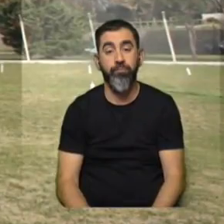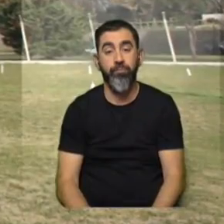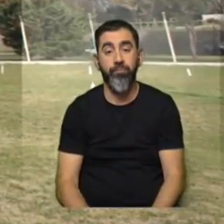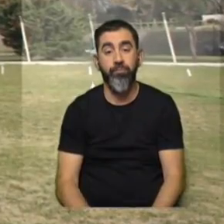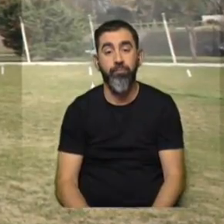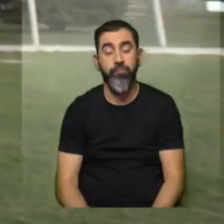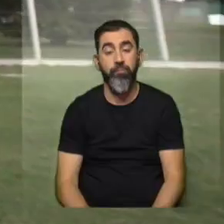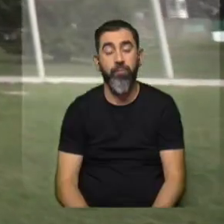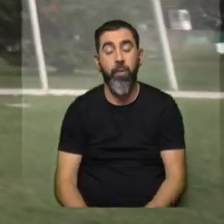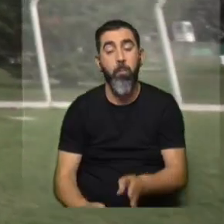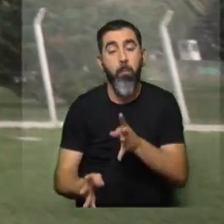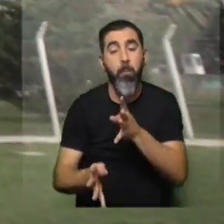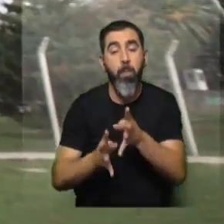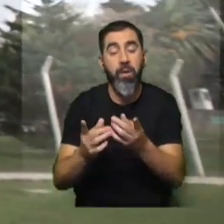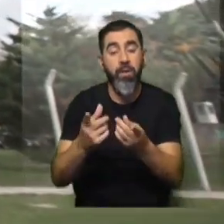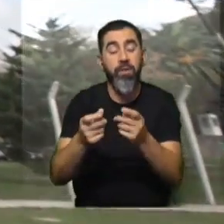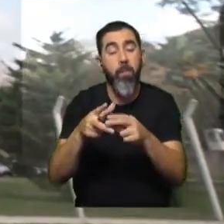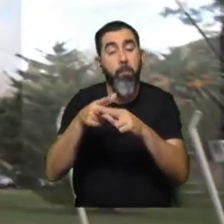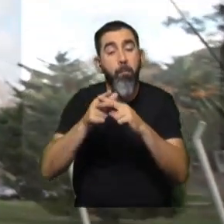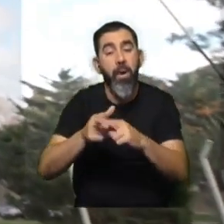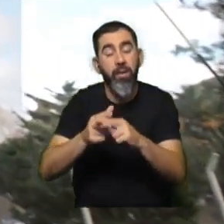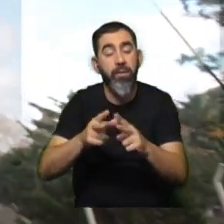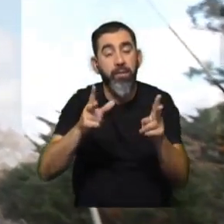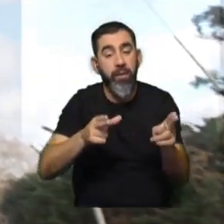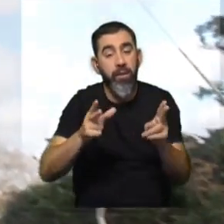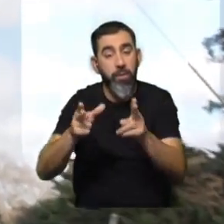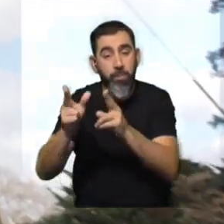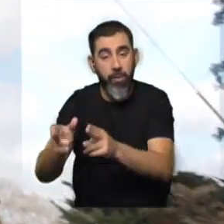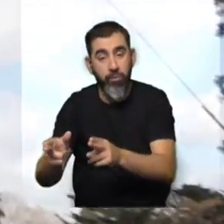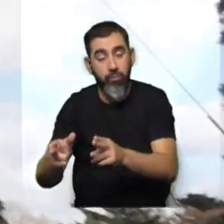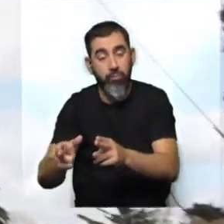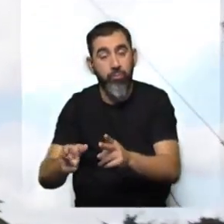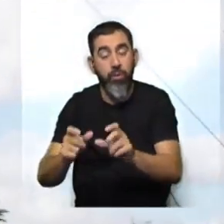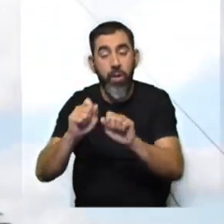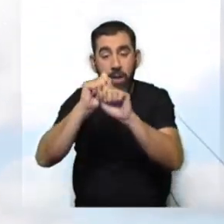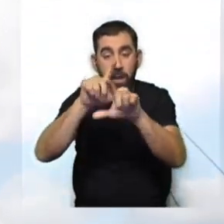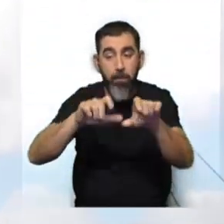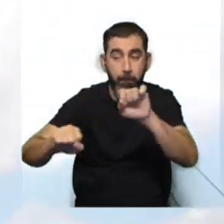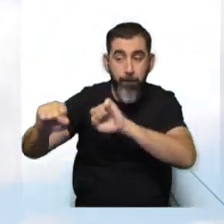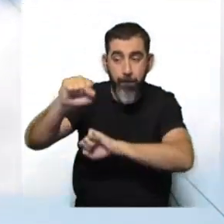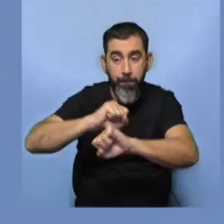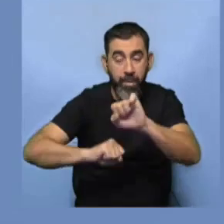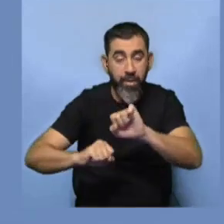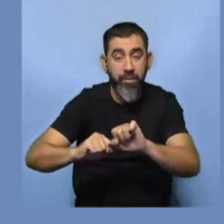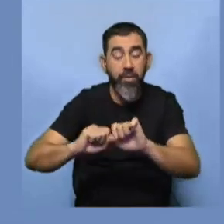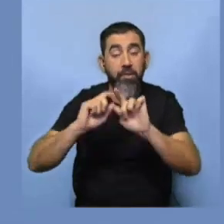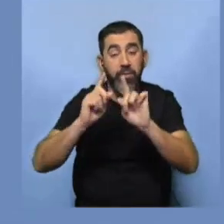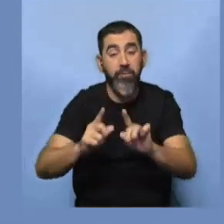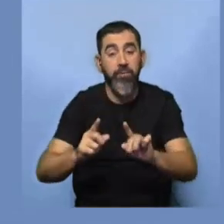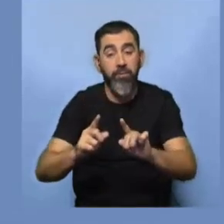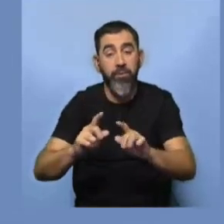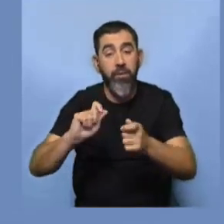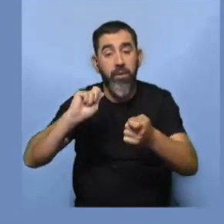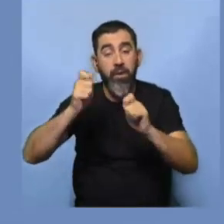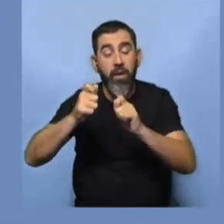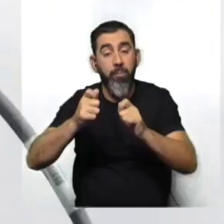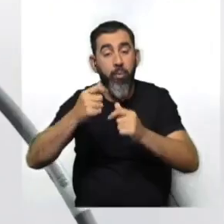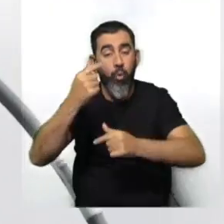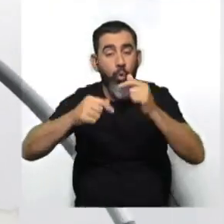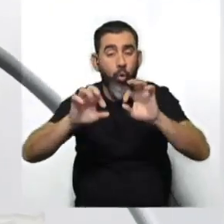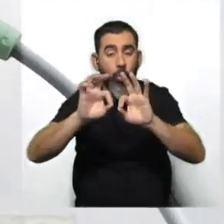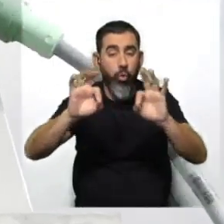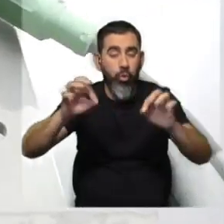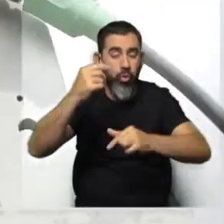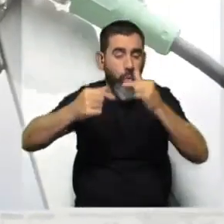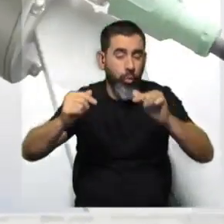Los instrumentos meteorológicos requieren un mantenimiento periódico que incluye la limpieza y el cambio de bandas en algunos tipos